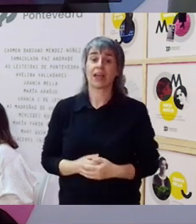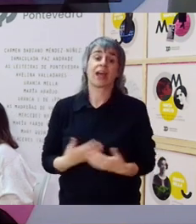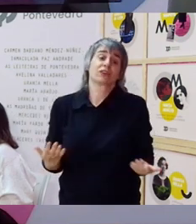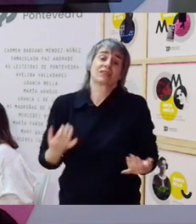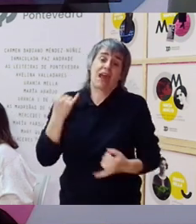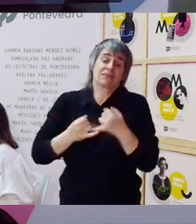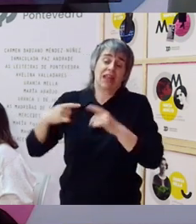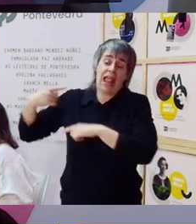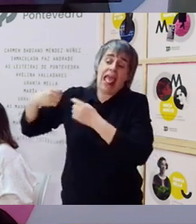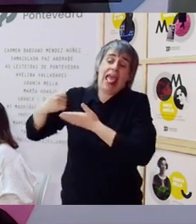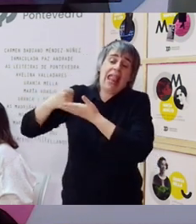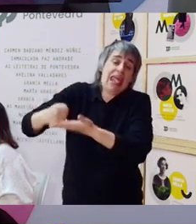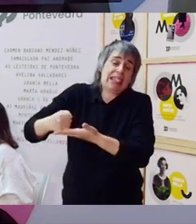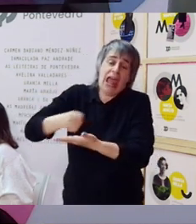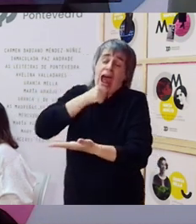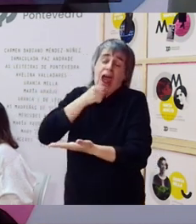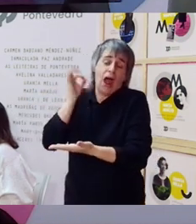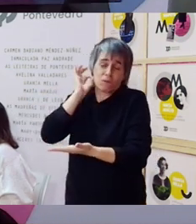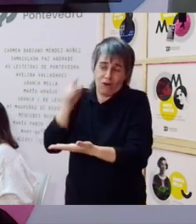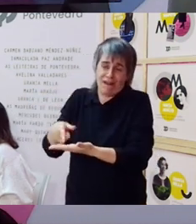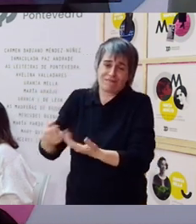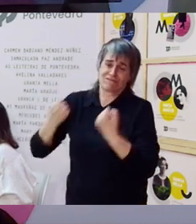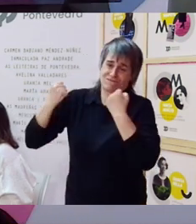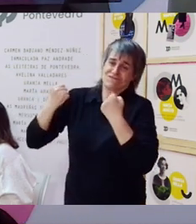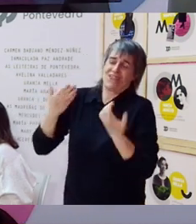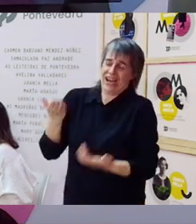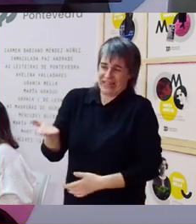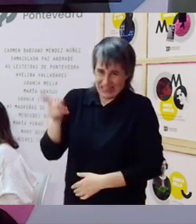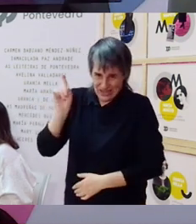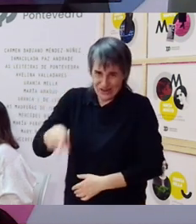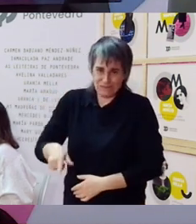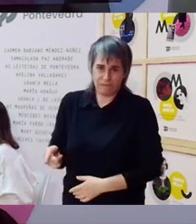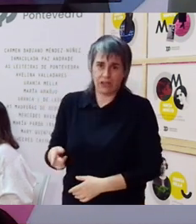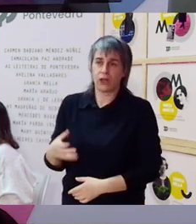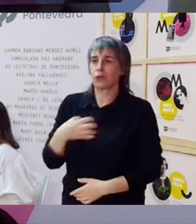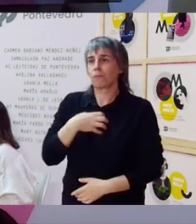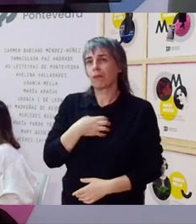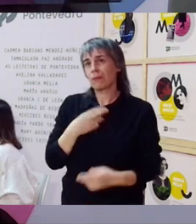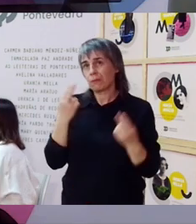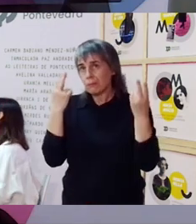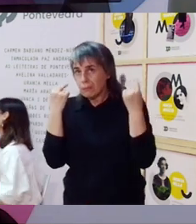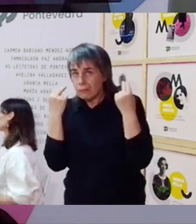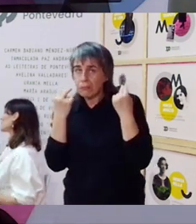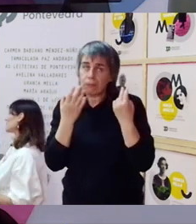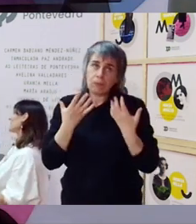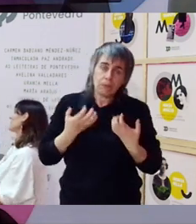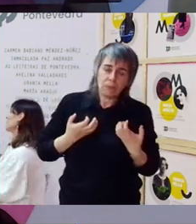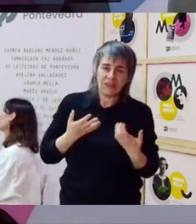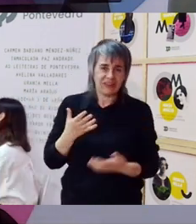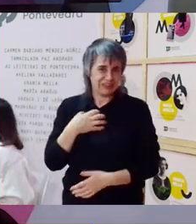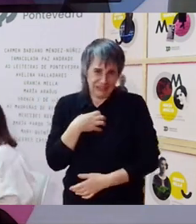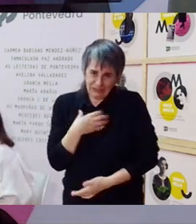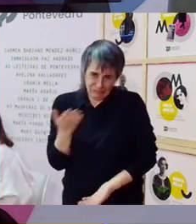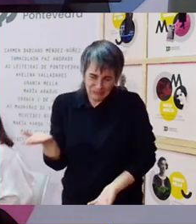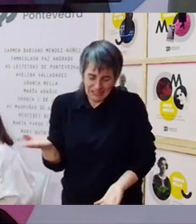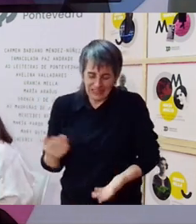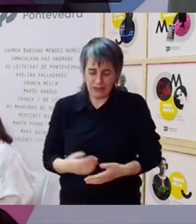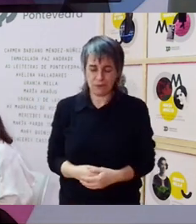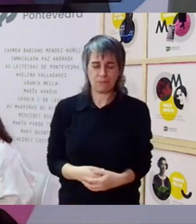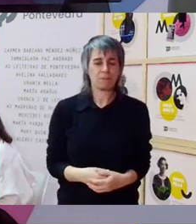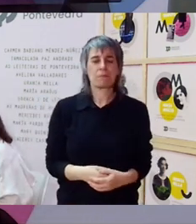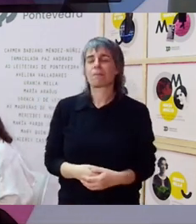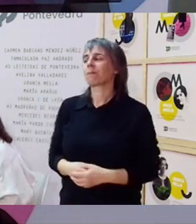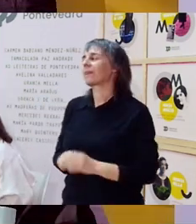salir alguén forte, non podía salir alguén pusilánime nin débil. Claramente. E,